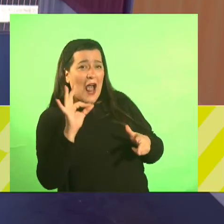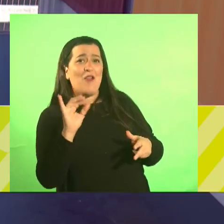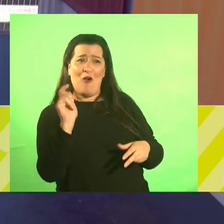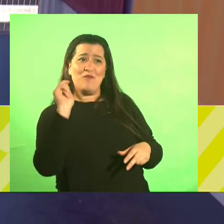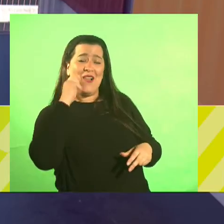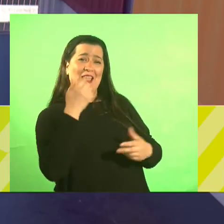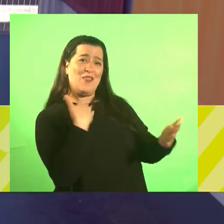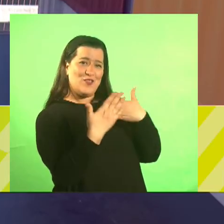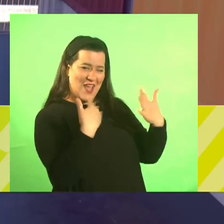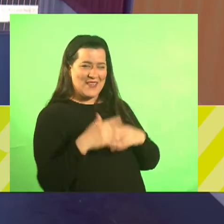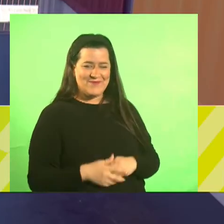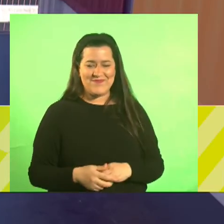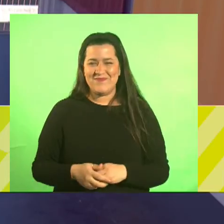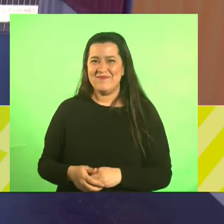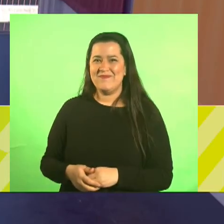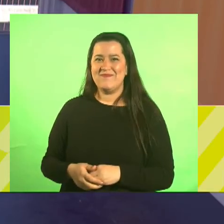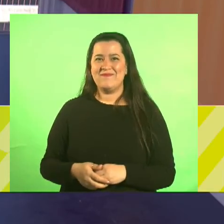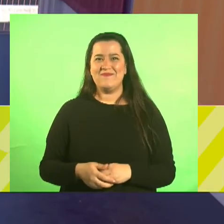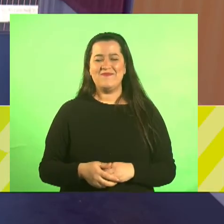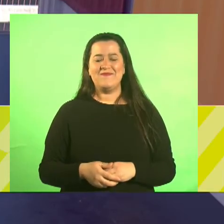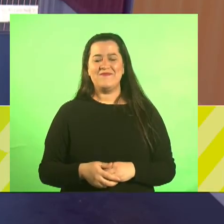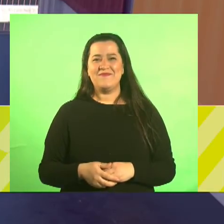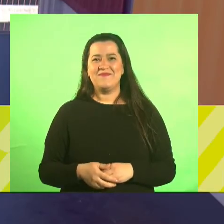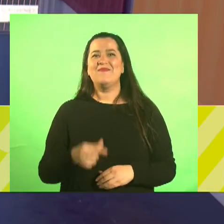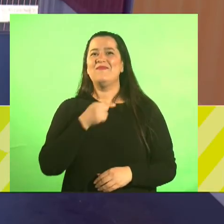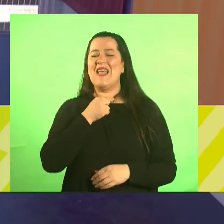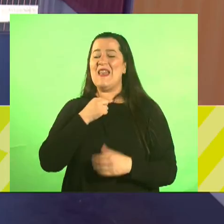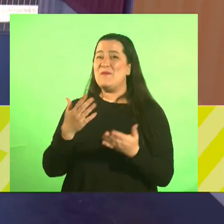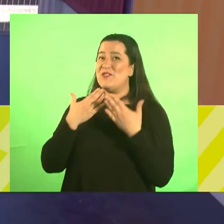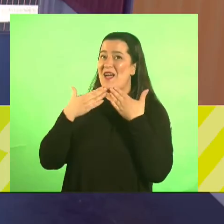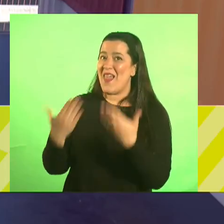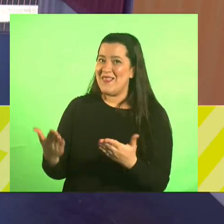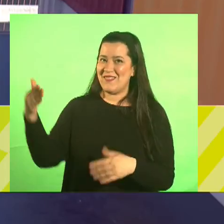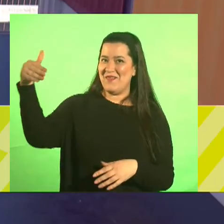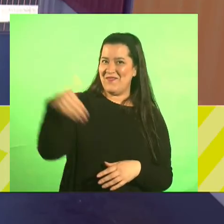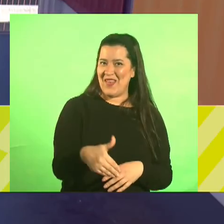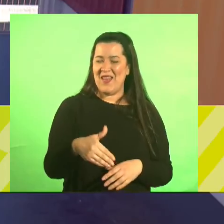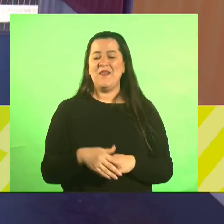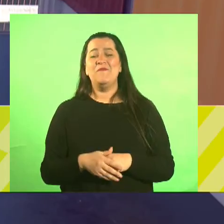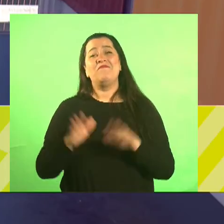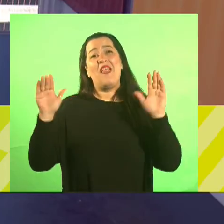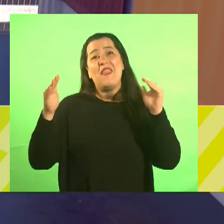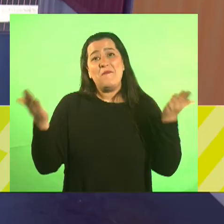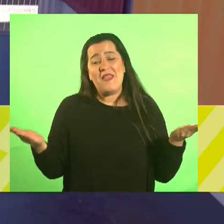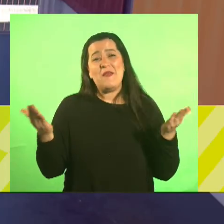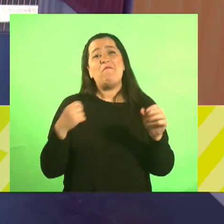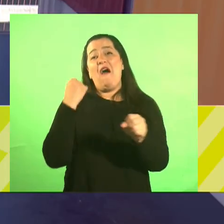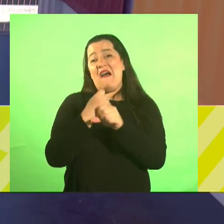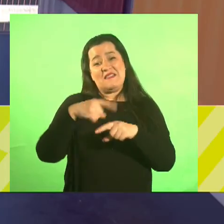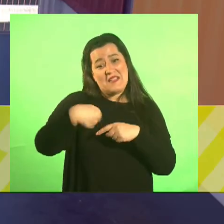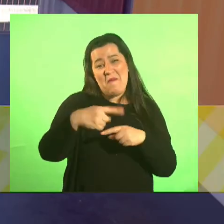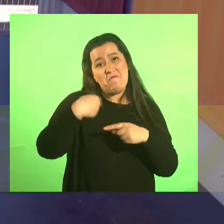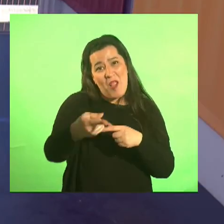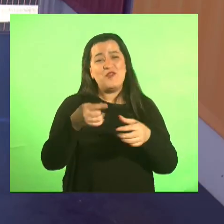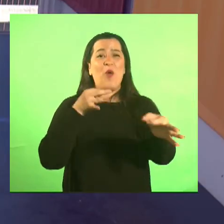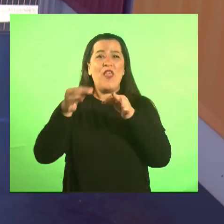linda la charla. Ah. Y bueno, queremos agradecerte por haber venido y nos despedimos hasta un próximo